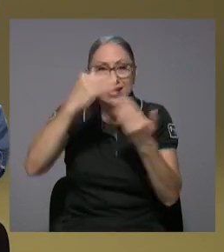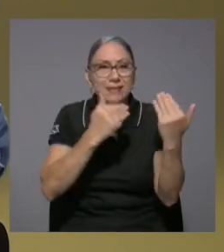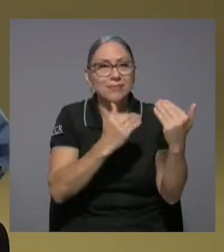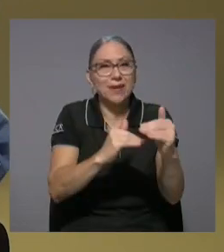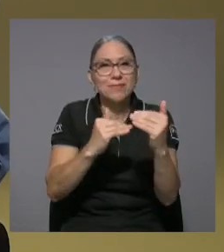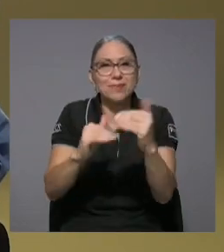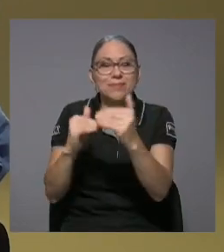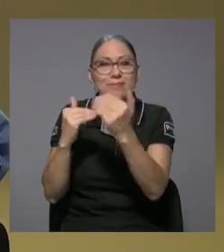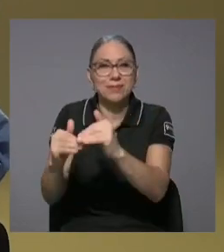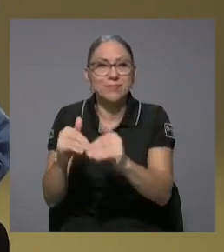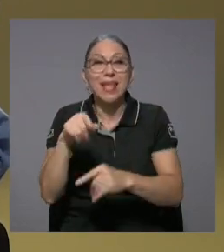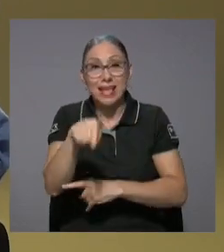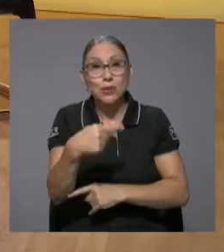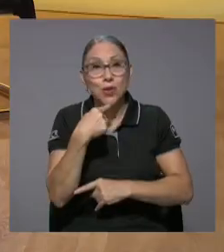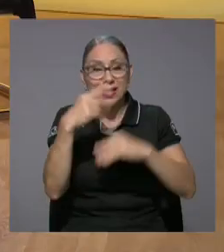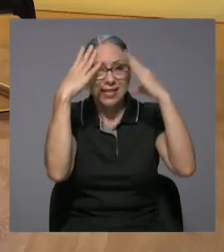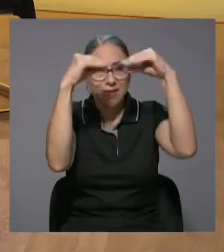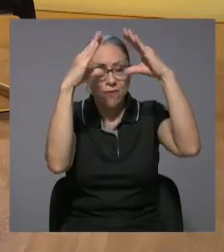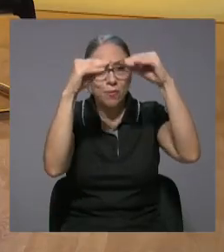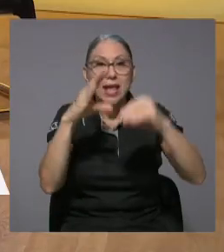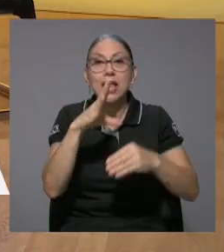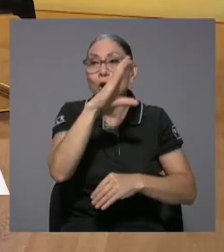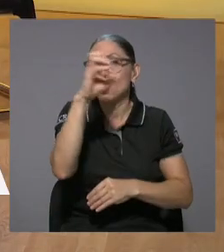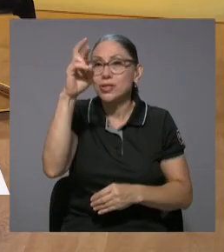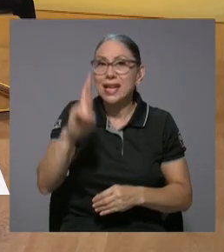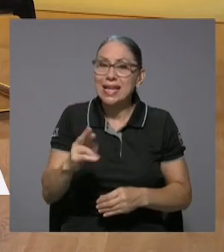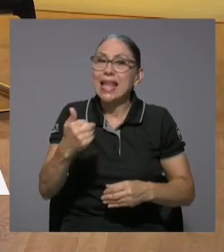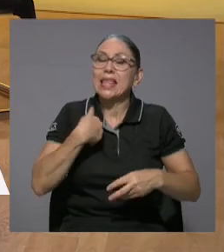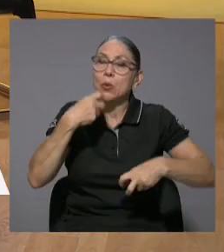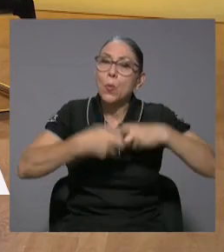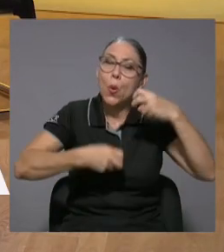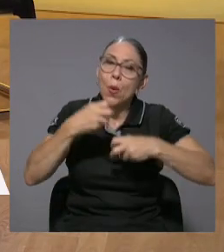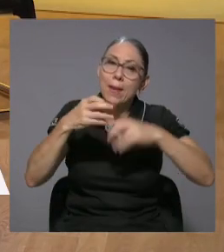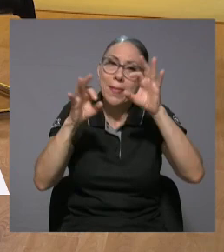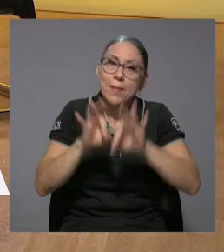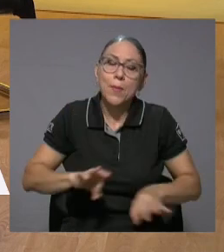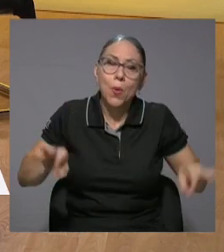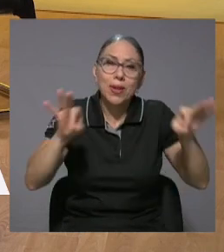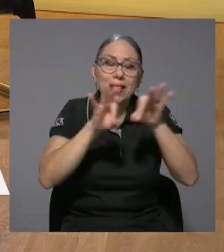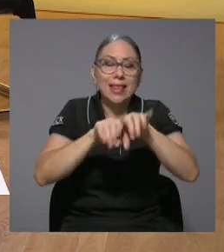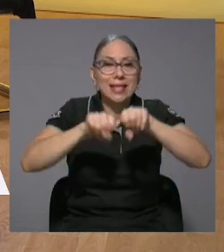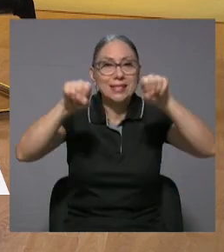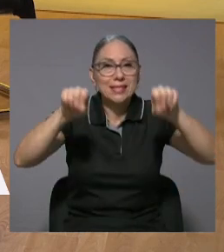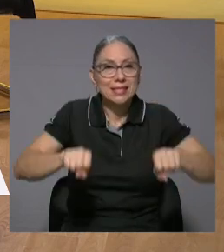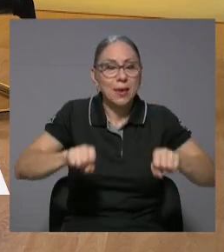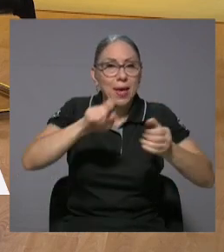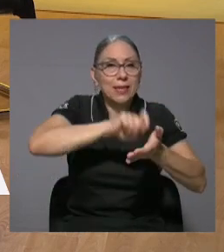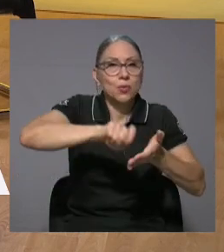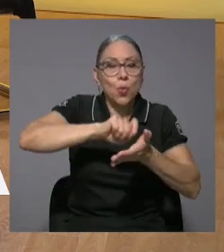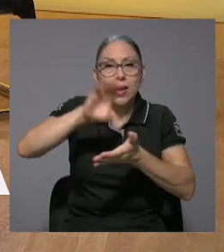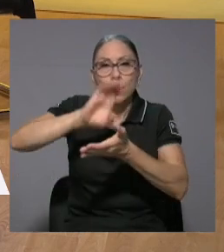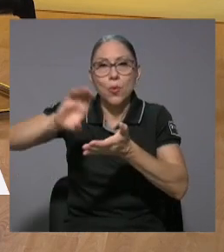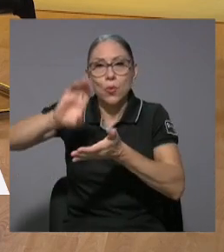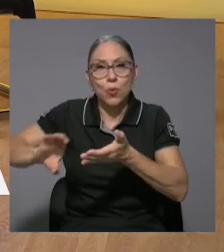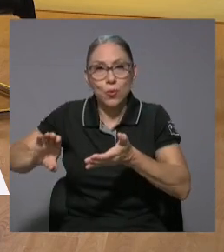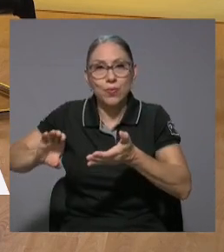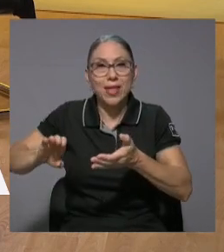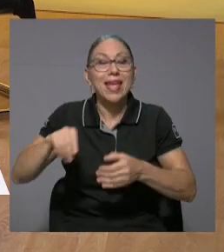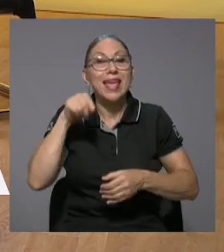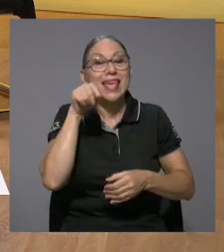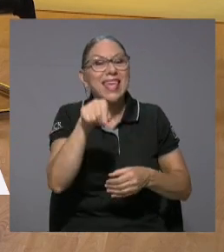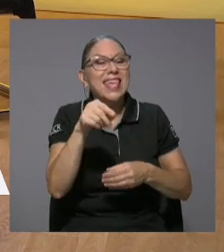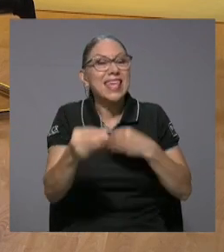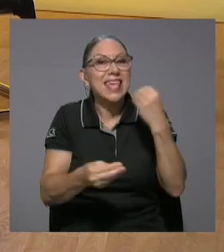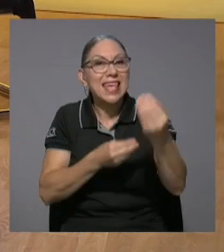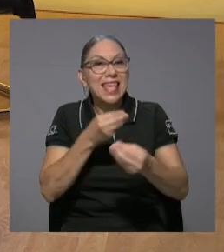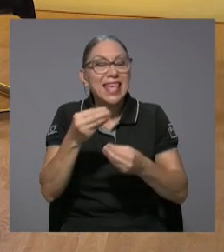informe en general. Costa Rica tiene una crisis muy importante en su sistema educativo en primaria y secundaria, y el indicador resumen de esa crisis